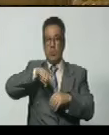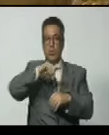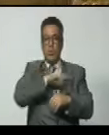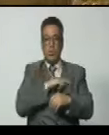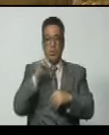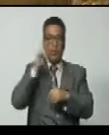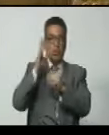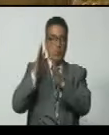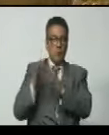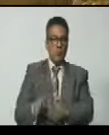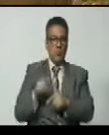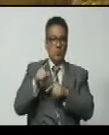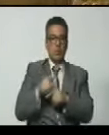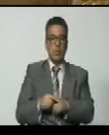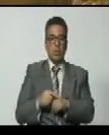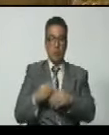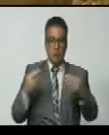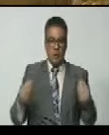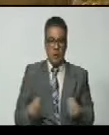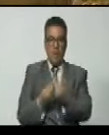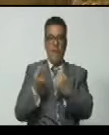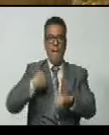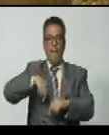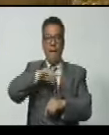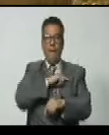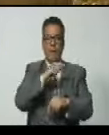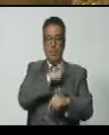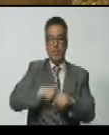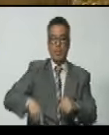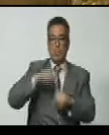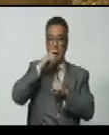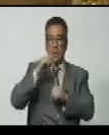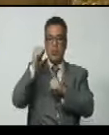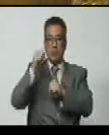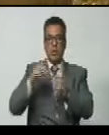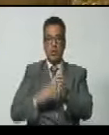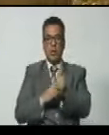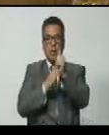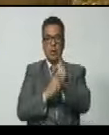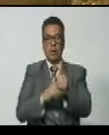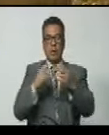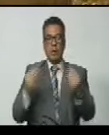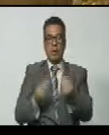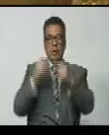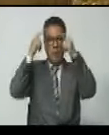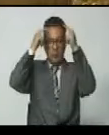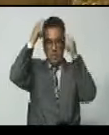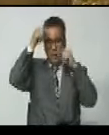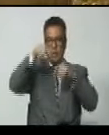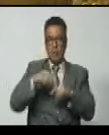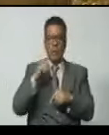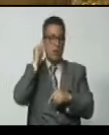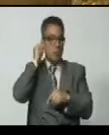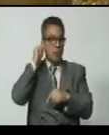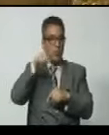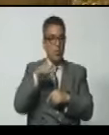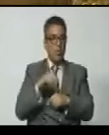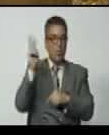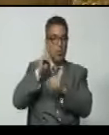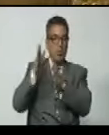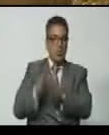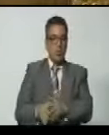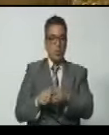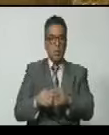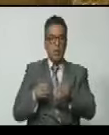las venezolanas, acompañado de nuestro presidente Nicolás Maduro y legado de nuestro comandante Chávez. La mujer